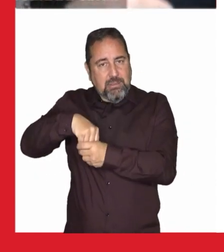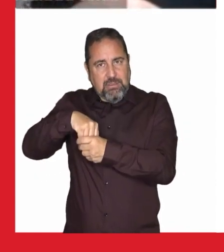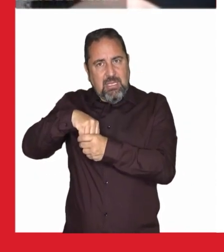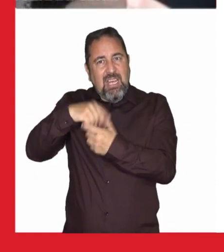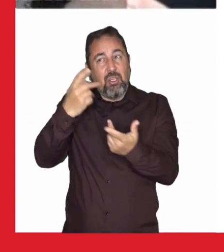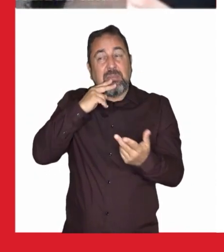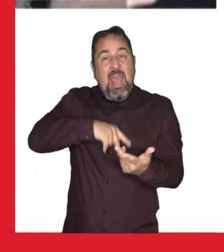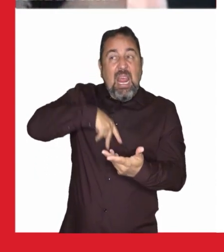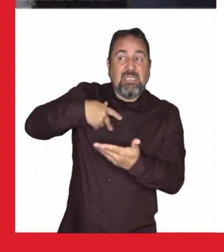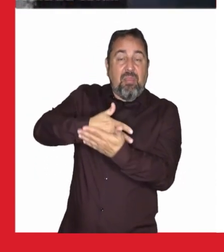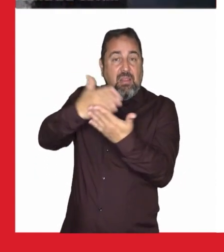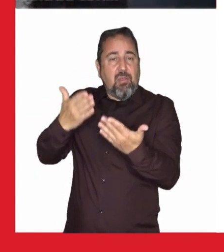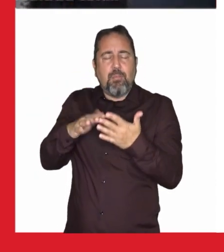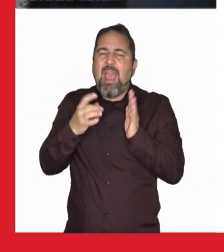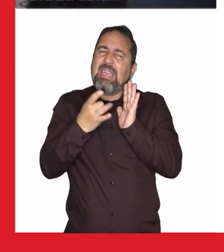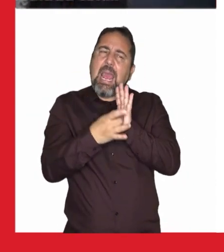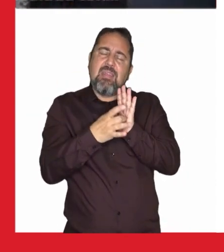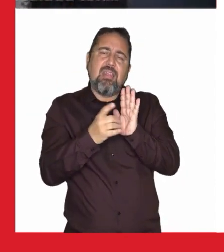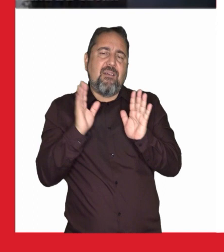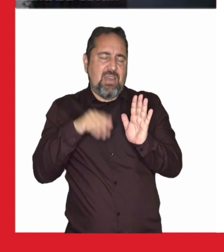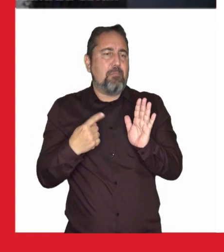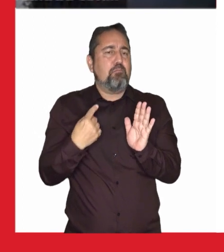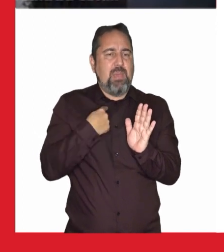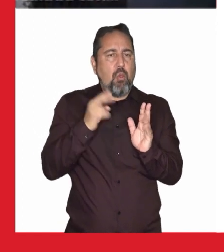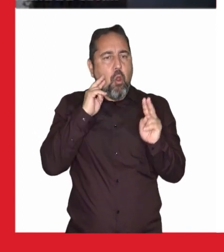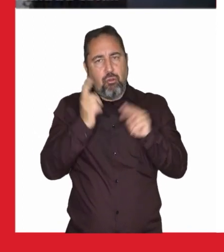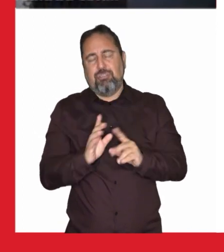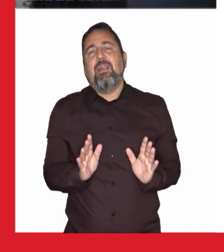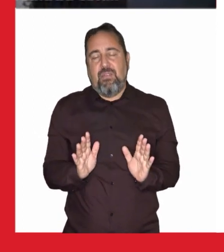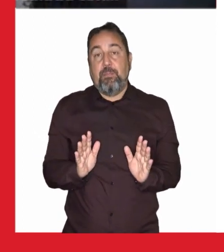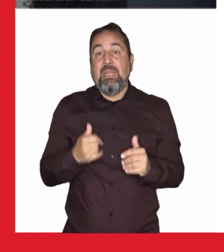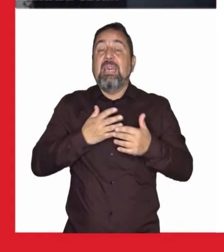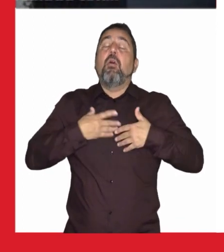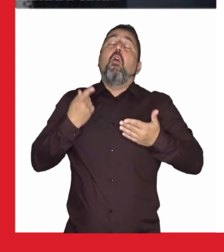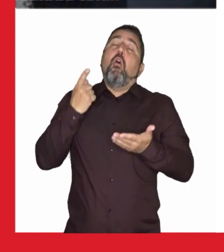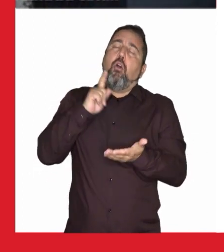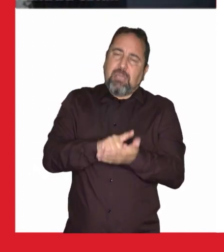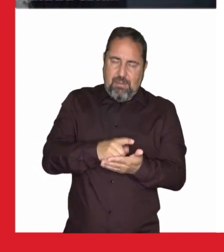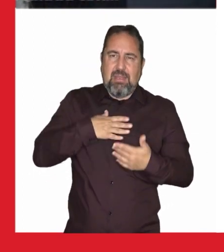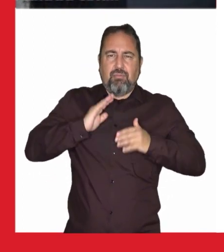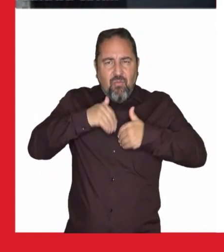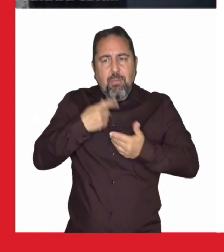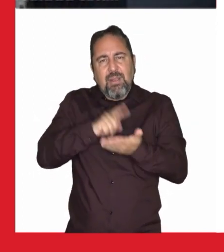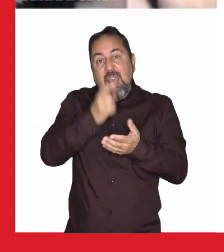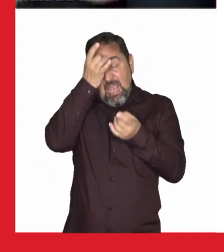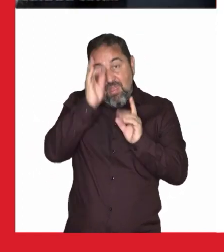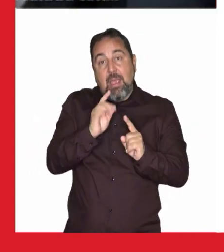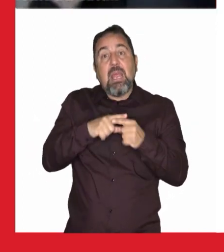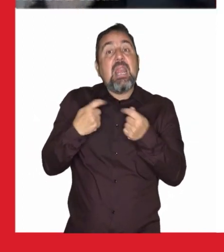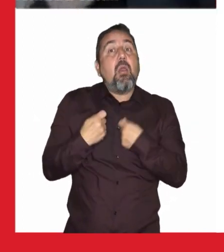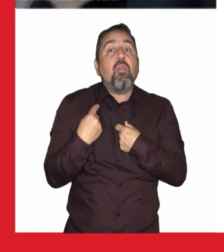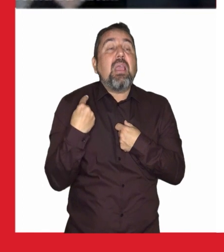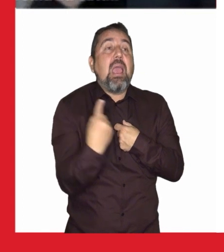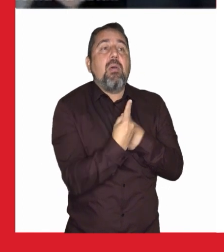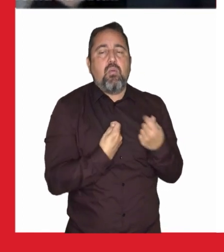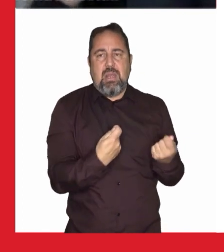constituidas por personas, la estandarización creemos que nos aleja de la calidad y de un trabajo suficientemente profundo. Entonces queremos volver a